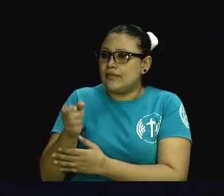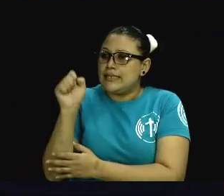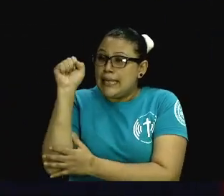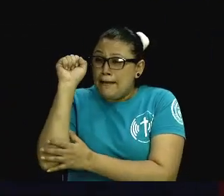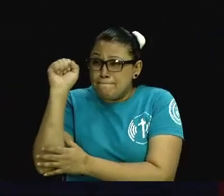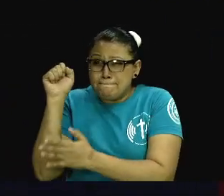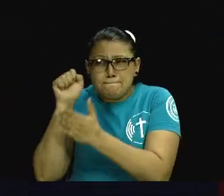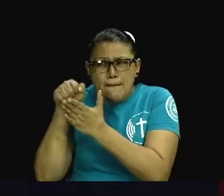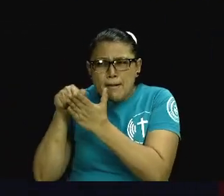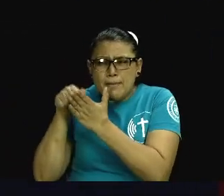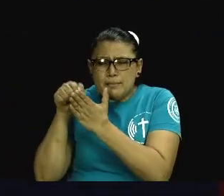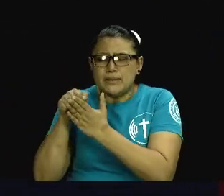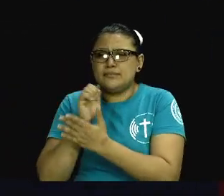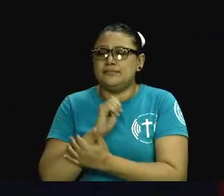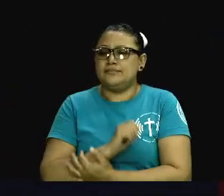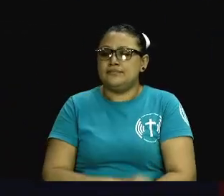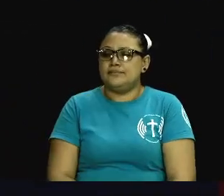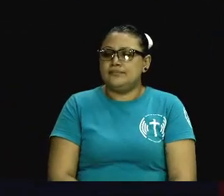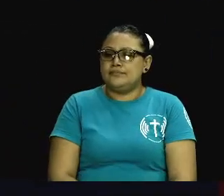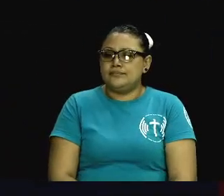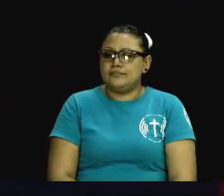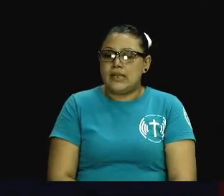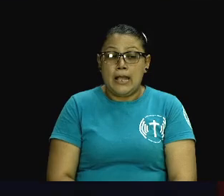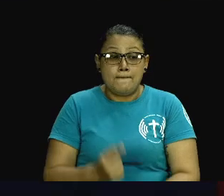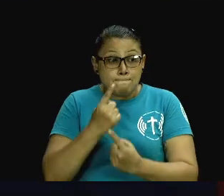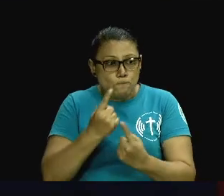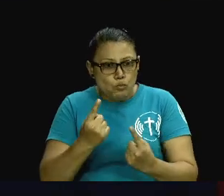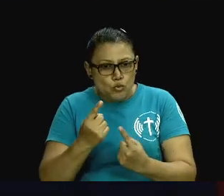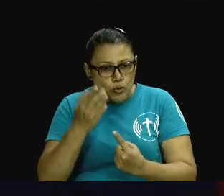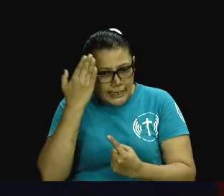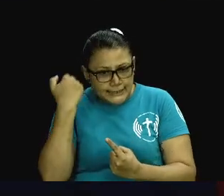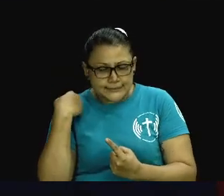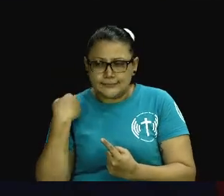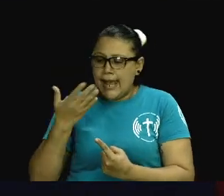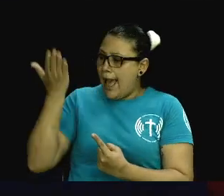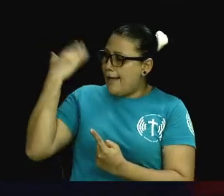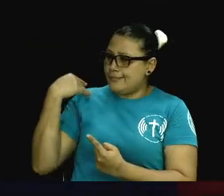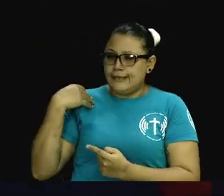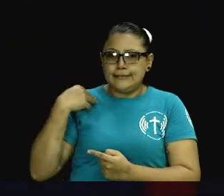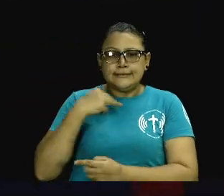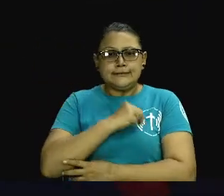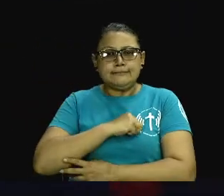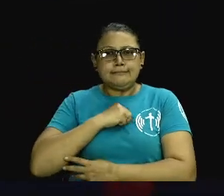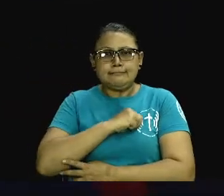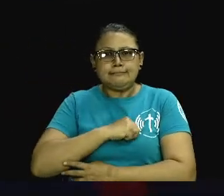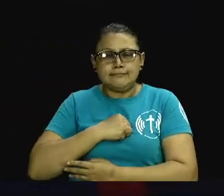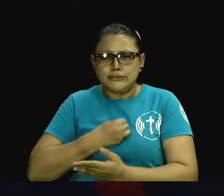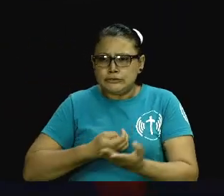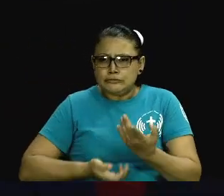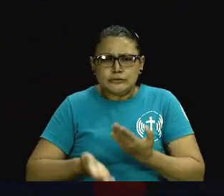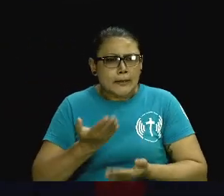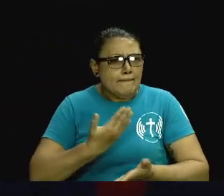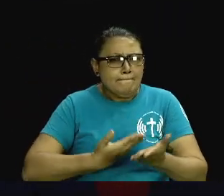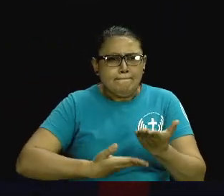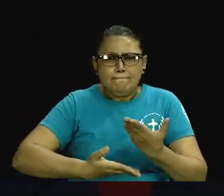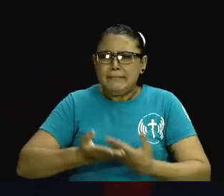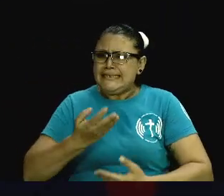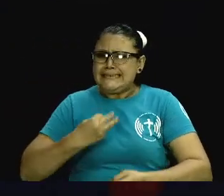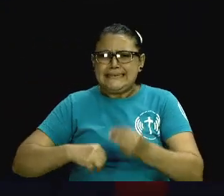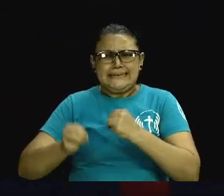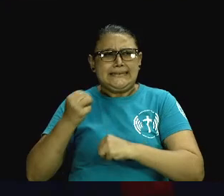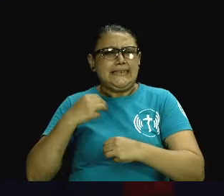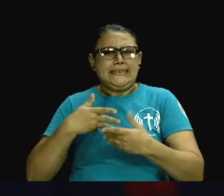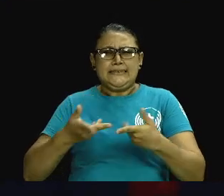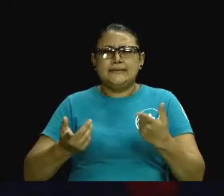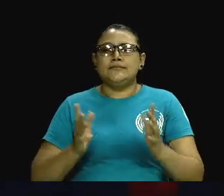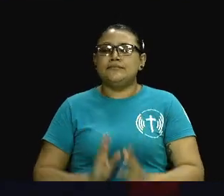quizá que había sido misionera y me dice y tú que andas haciendo yo ando buscando